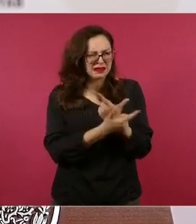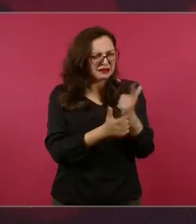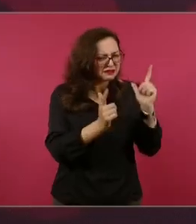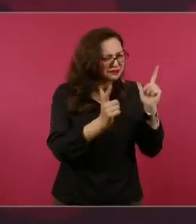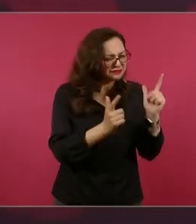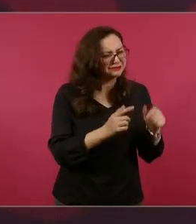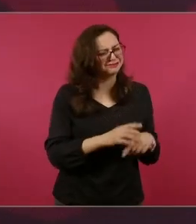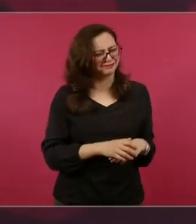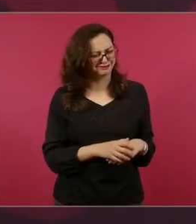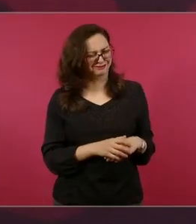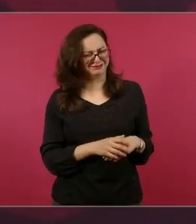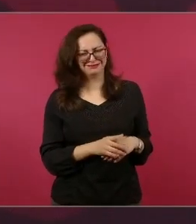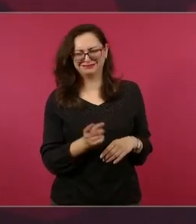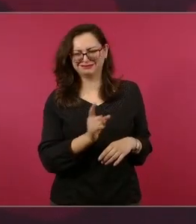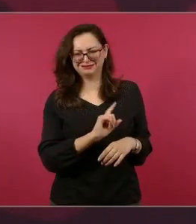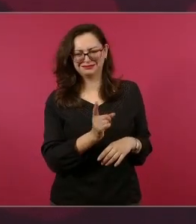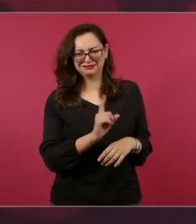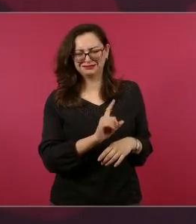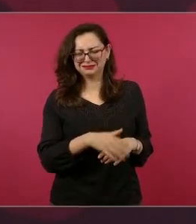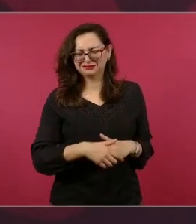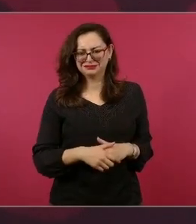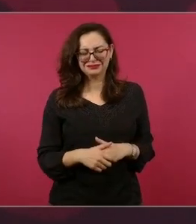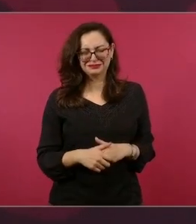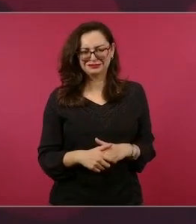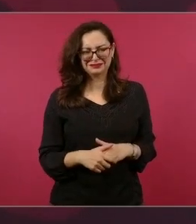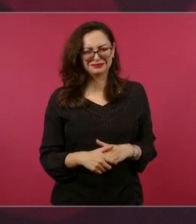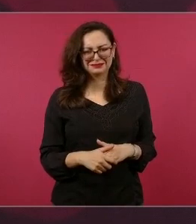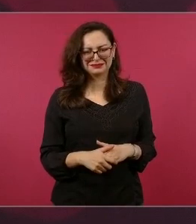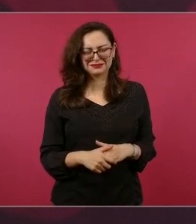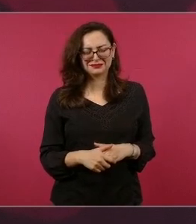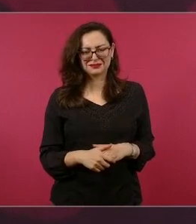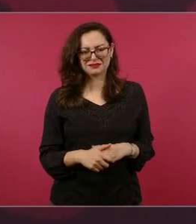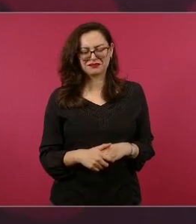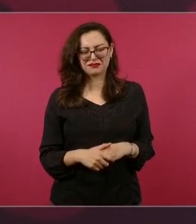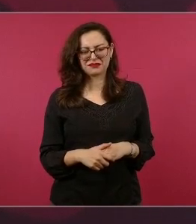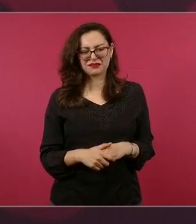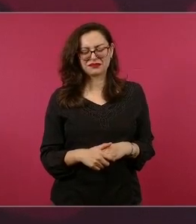que se está planteando, que se está proponiendo,